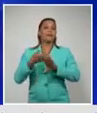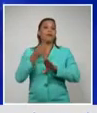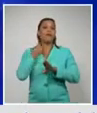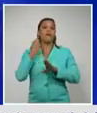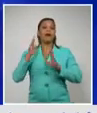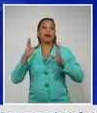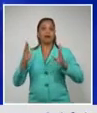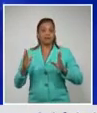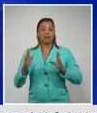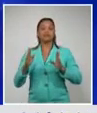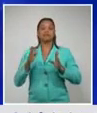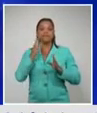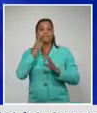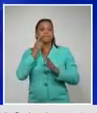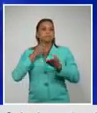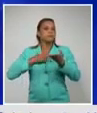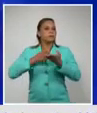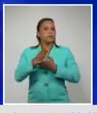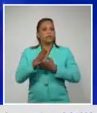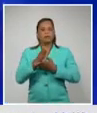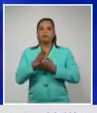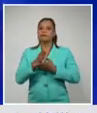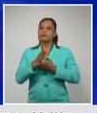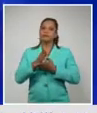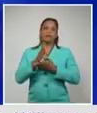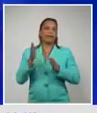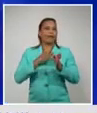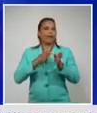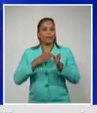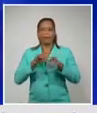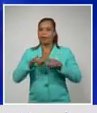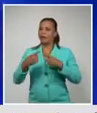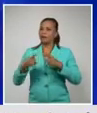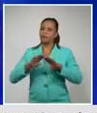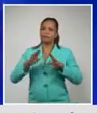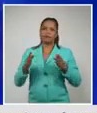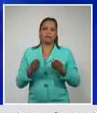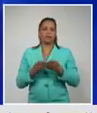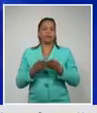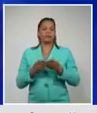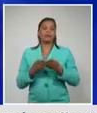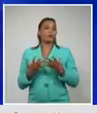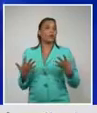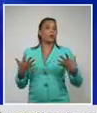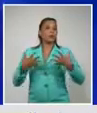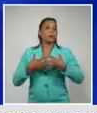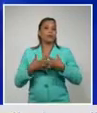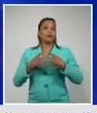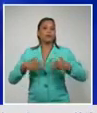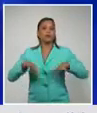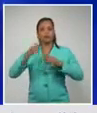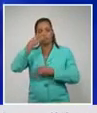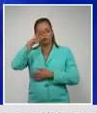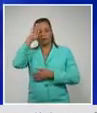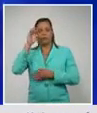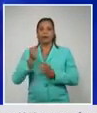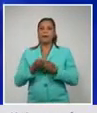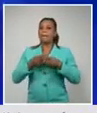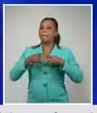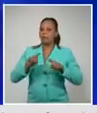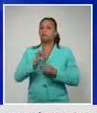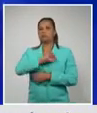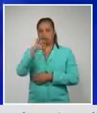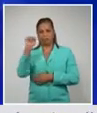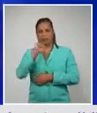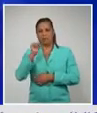que hay actitudes que no están en correspondencia con la situación del país. Pero bueno, lo vamos a lograr